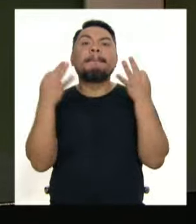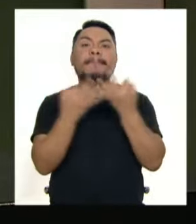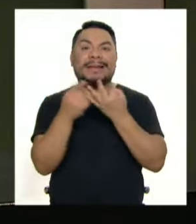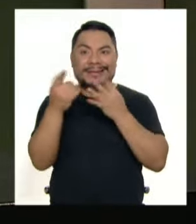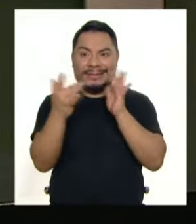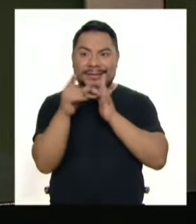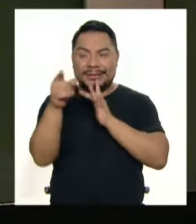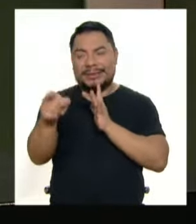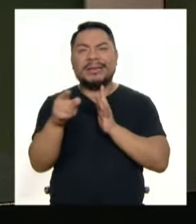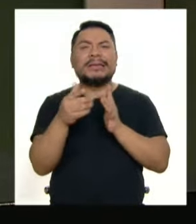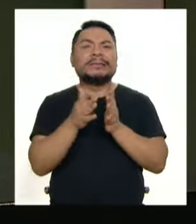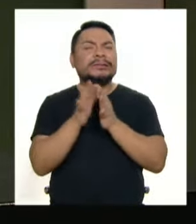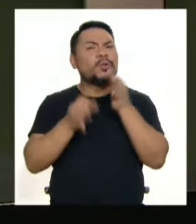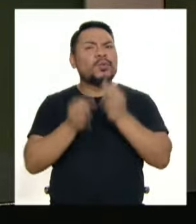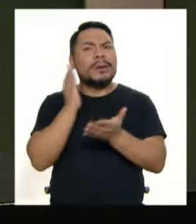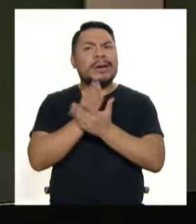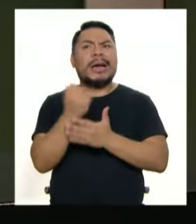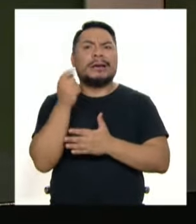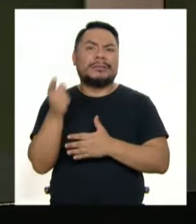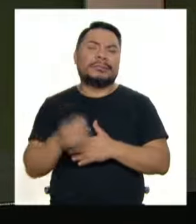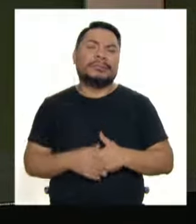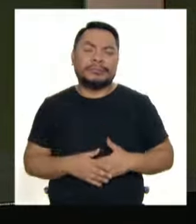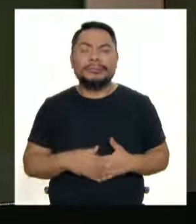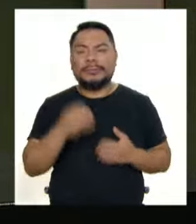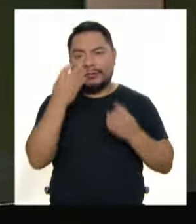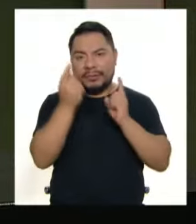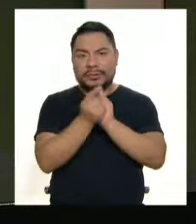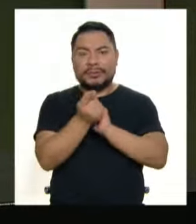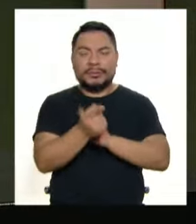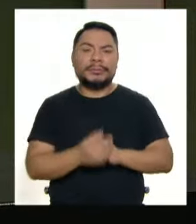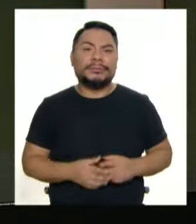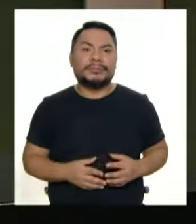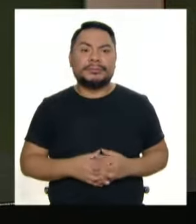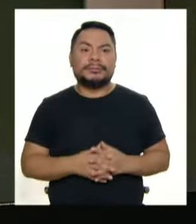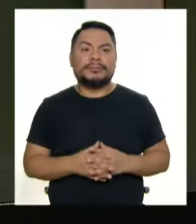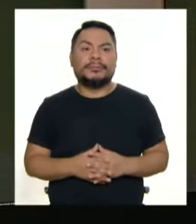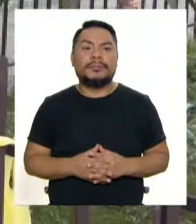justicia justamente en este caso. Diana Pachagamac nos trae la información. Diana.